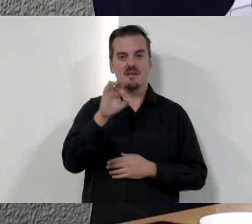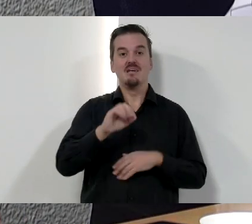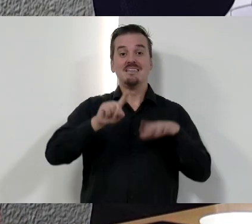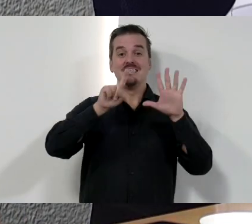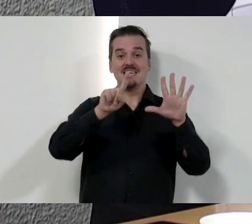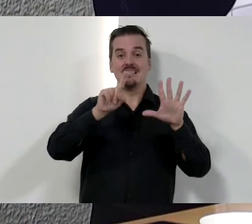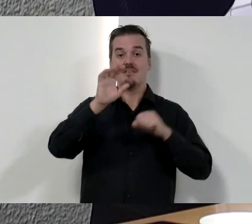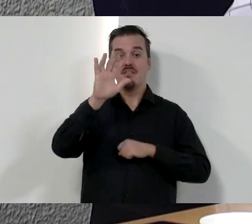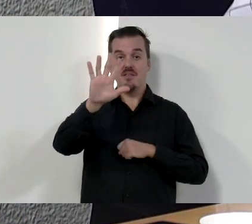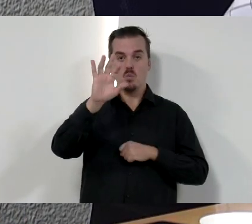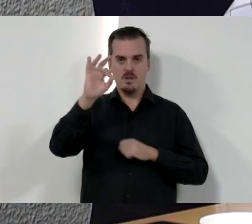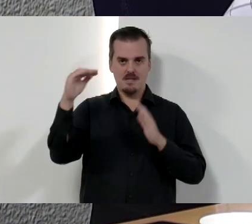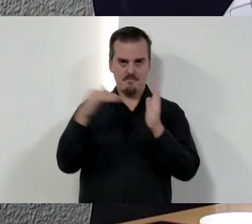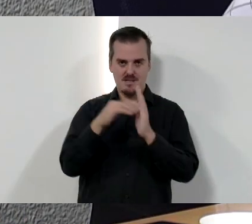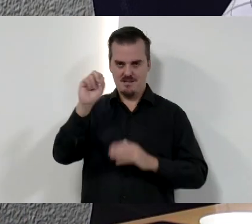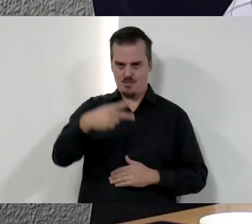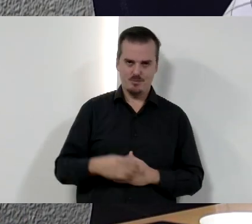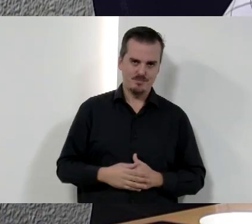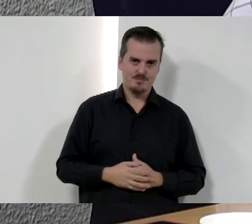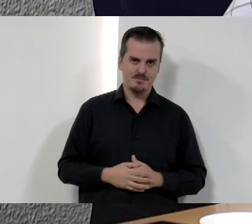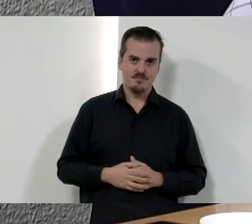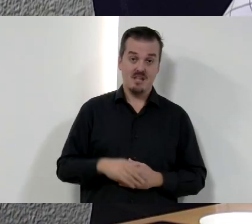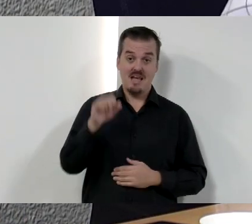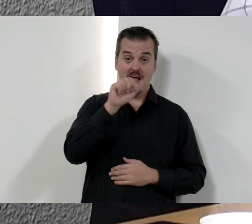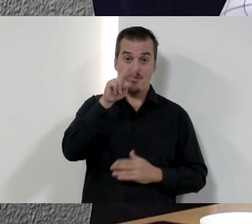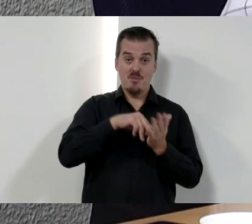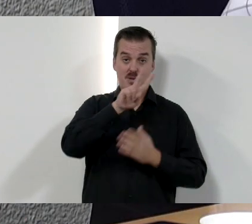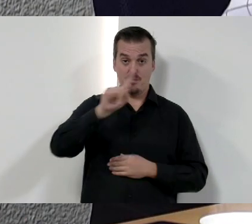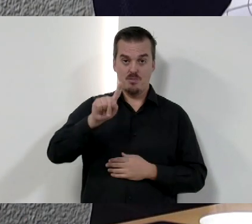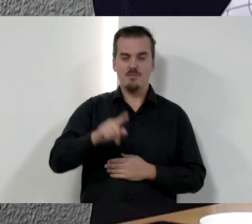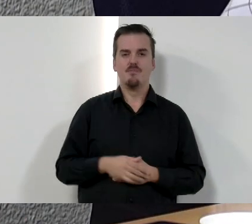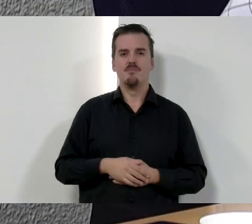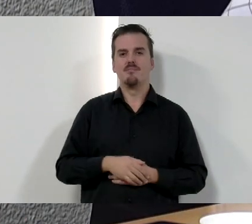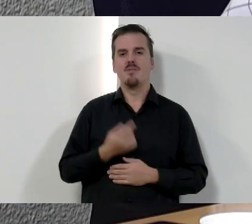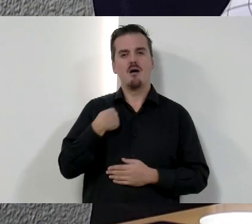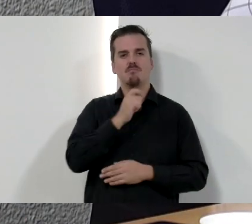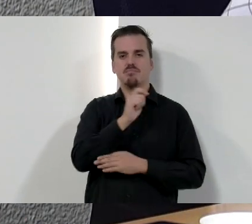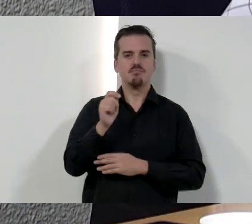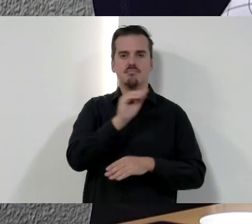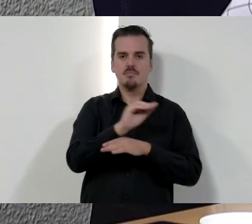650.000 euros. En el año 2021 se liquidaron